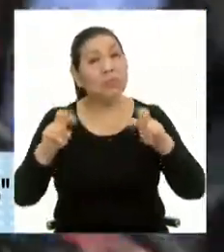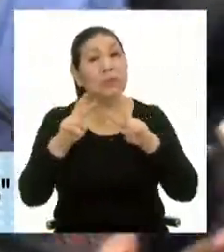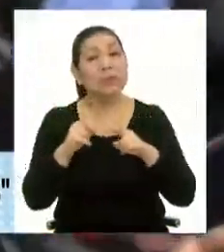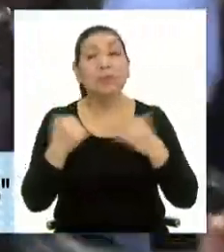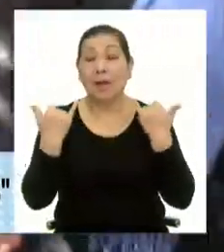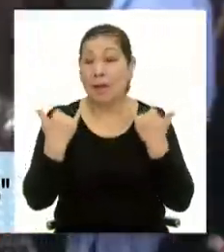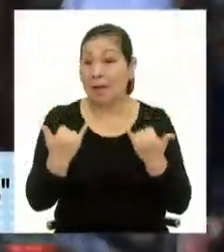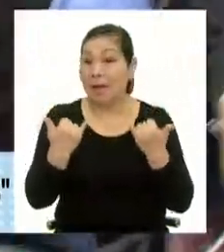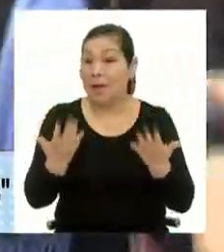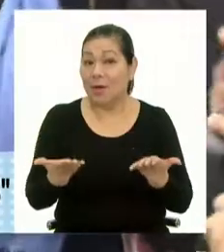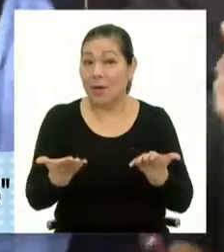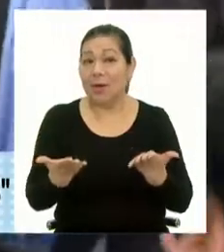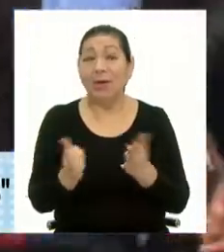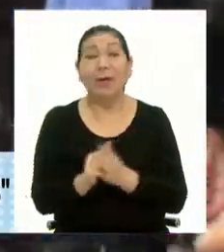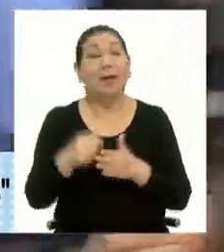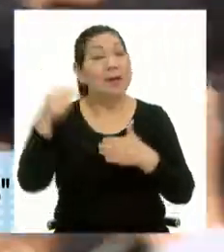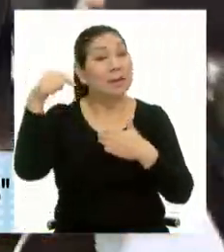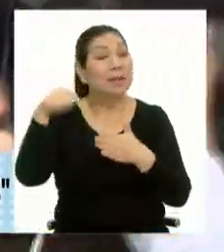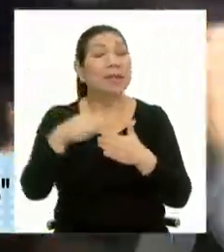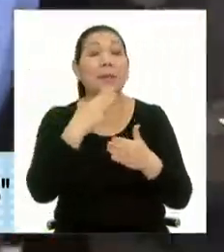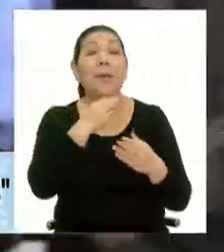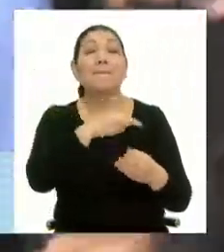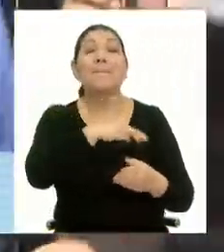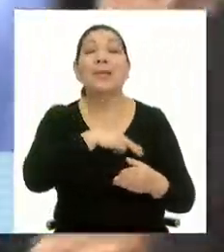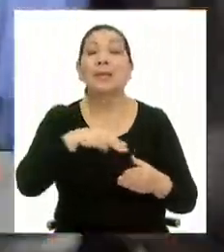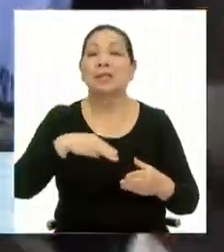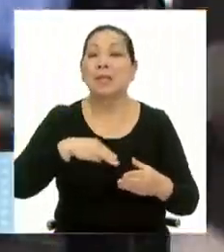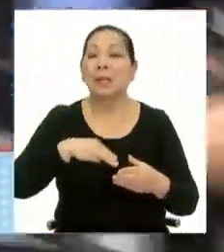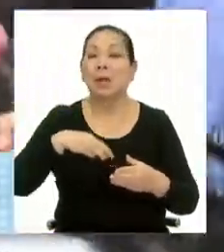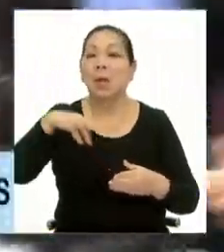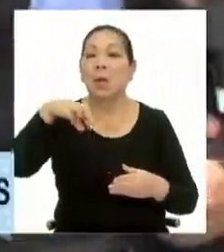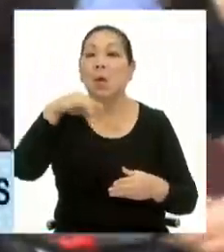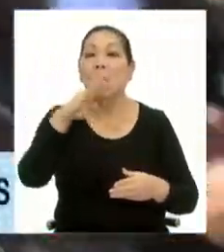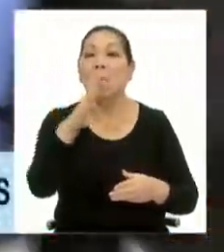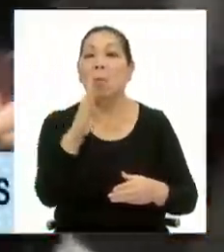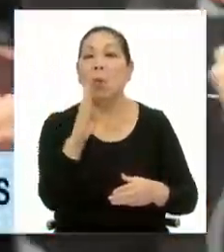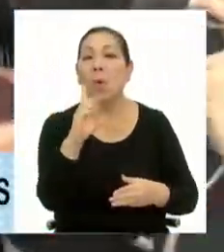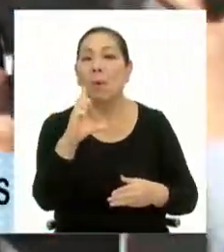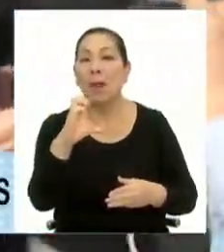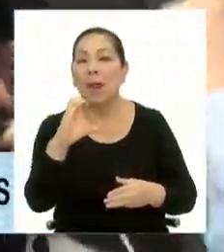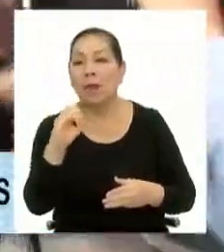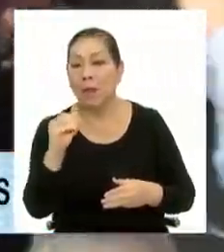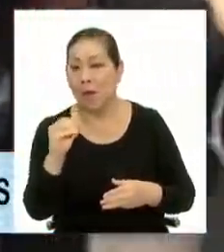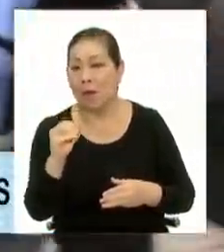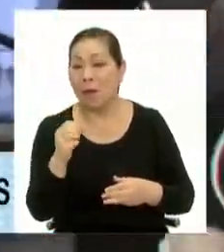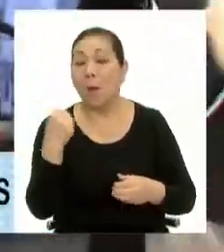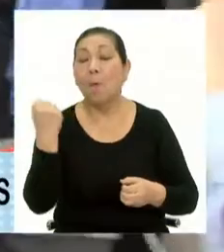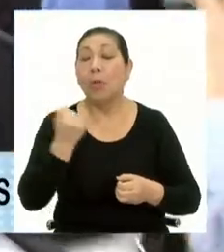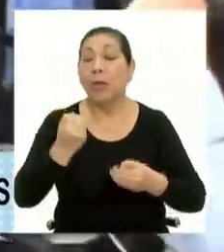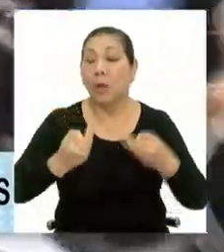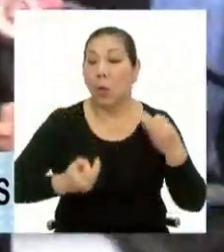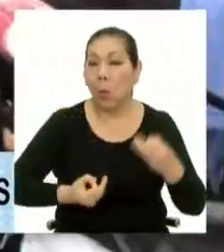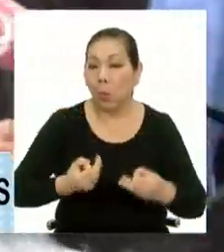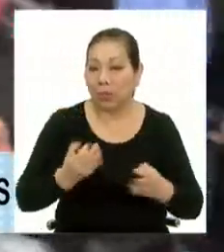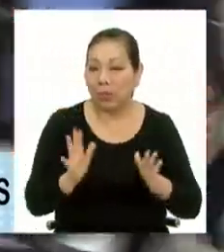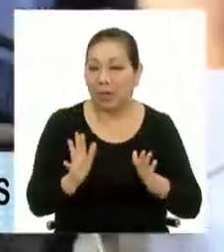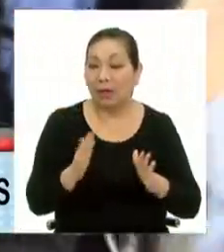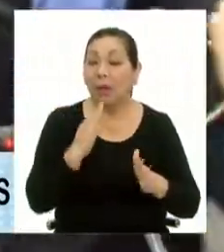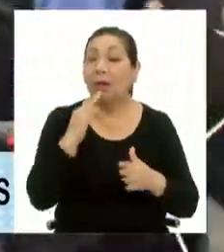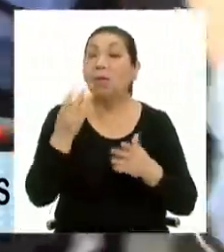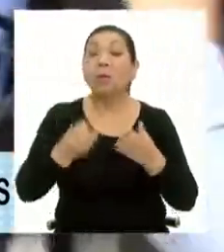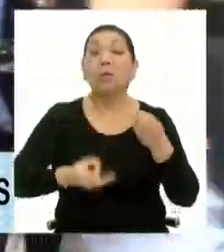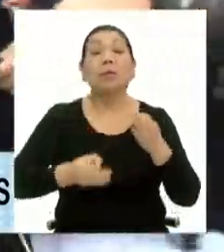la investigación en este caso del feminicidio corresponde al Ministerio Público, que tendrá que formular los cargos y el Poder Judicial será quien